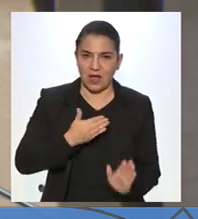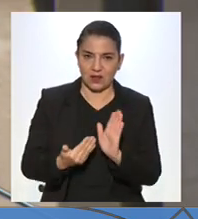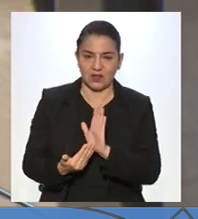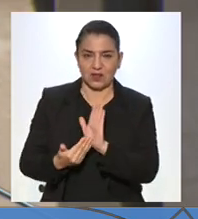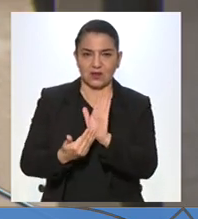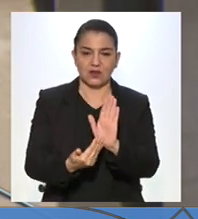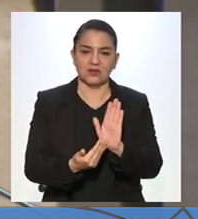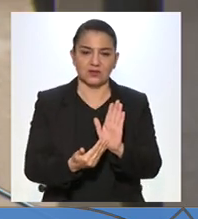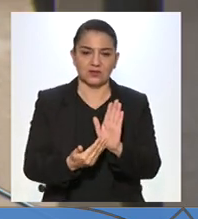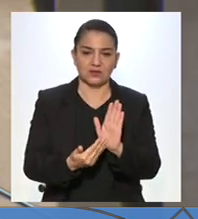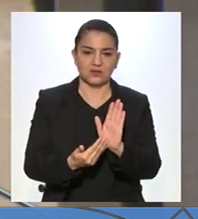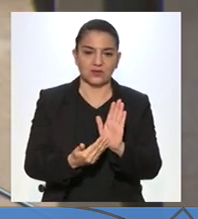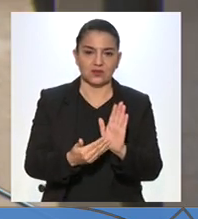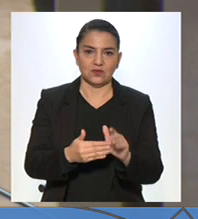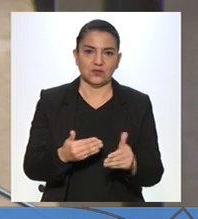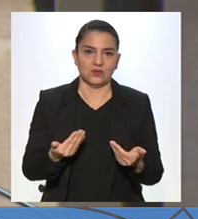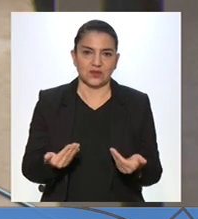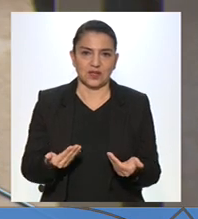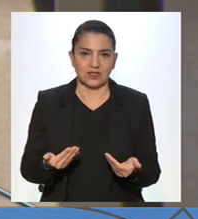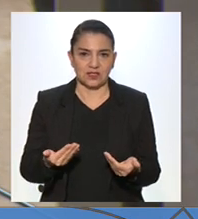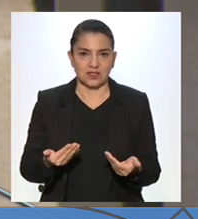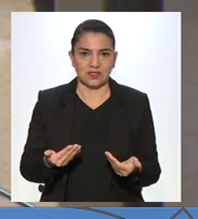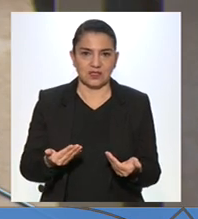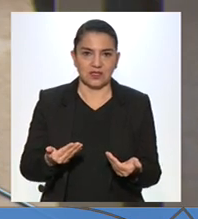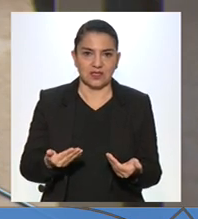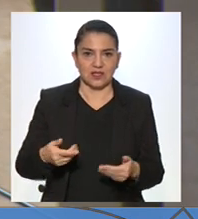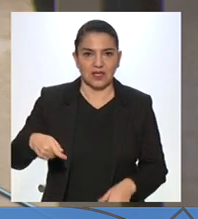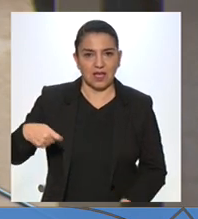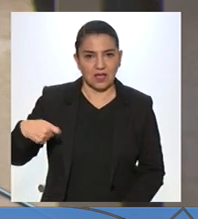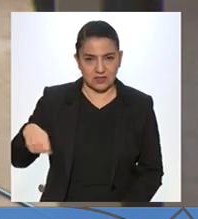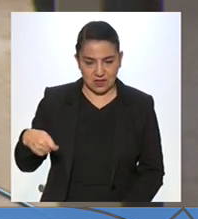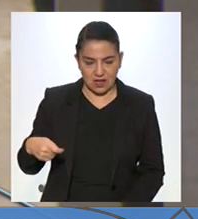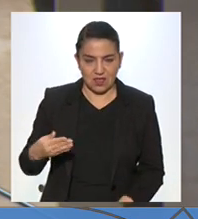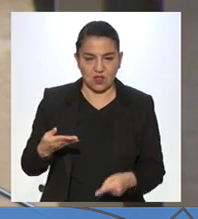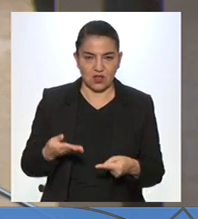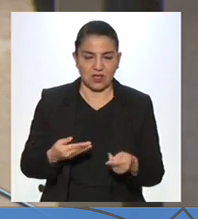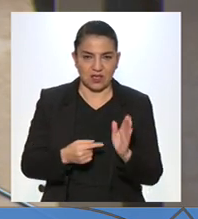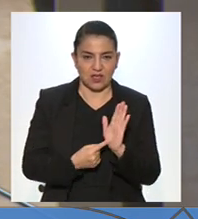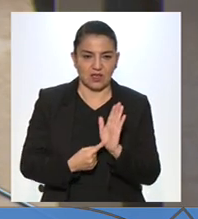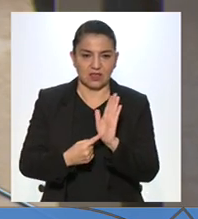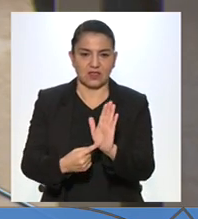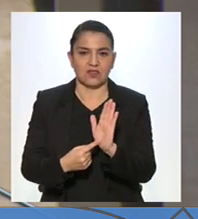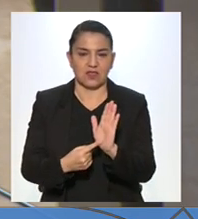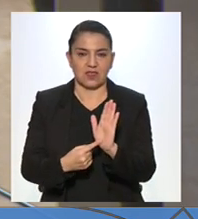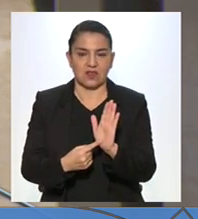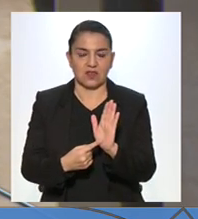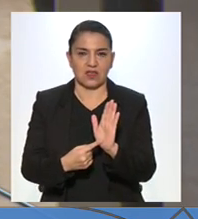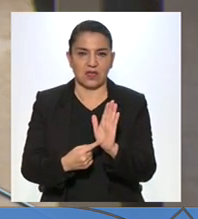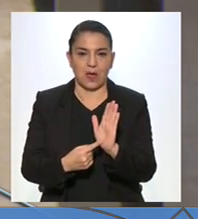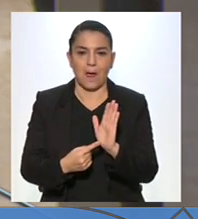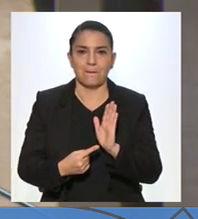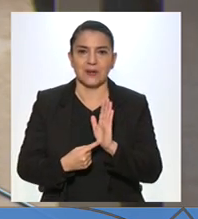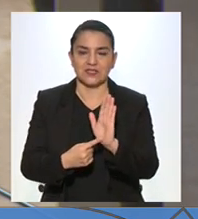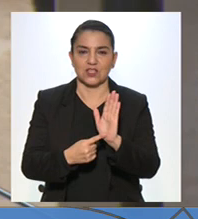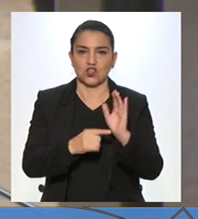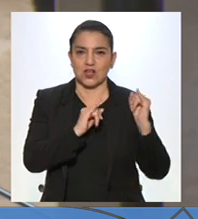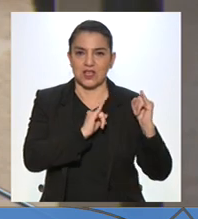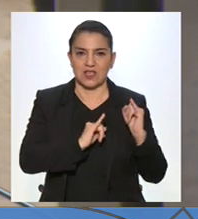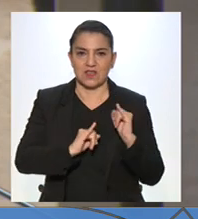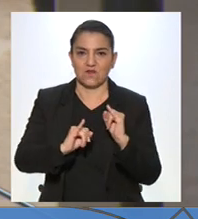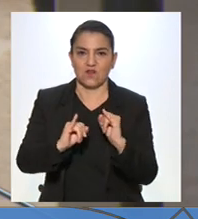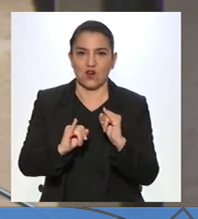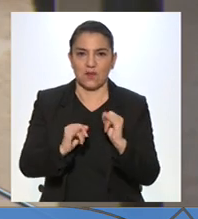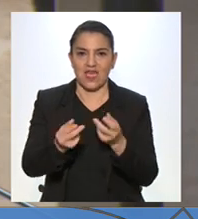presentar acá en el Senado y a los cuales al menos vamos a hacer referencia en la presentación del informe de estabilidad